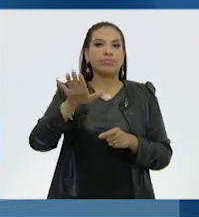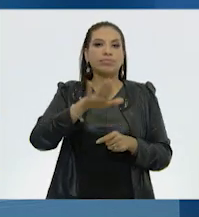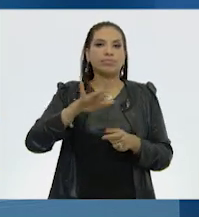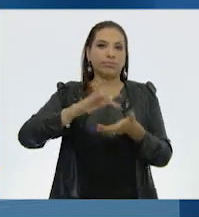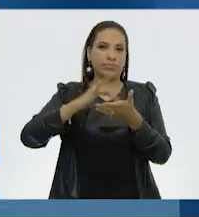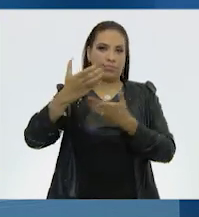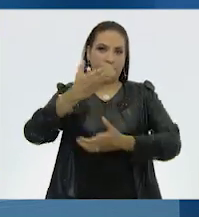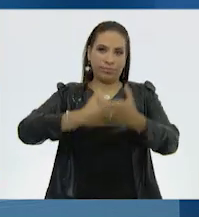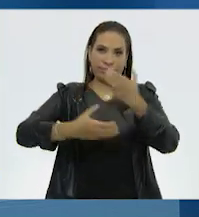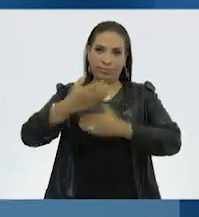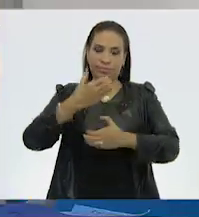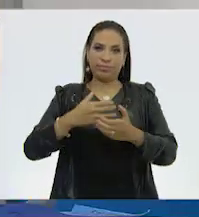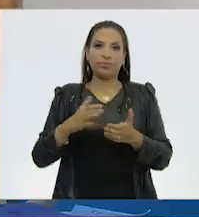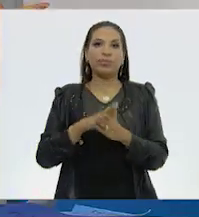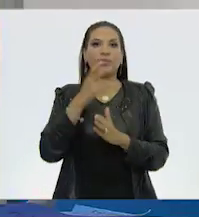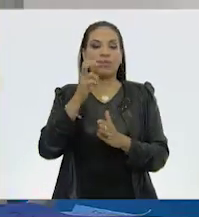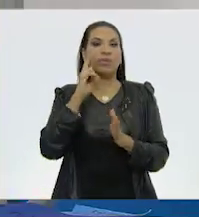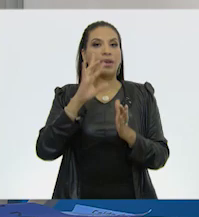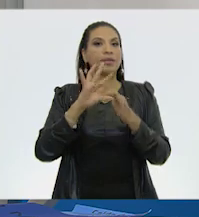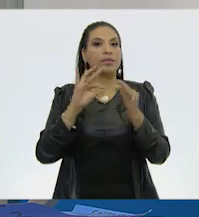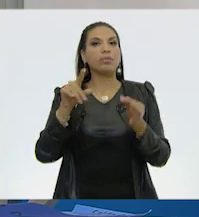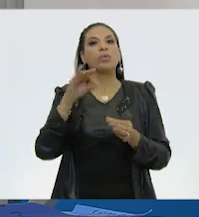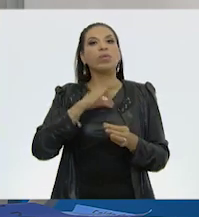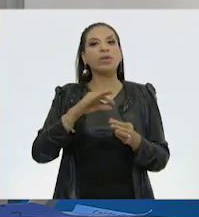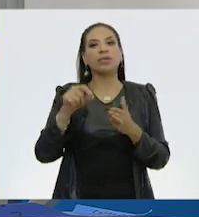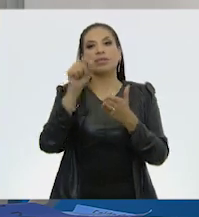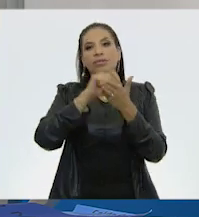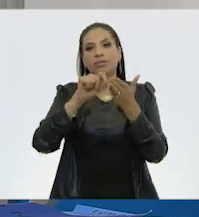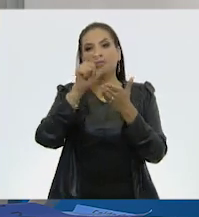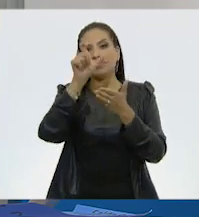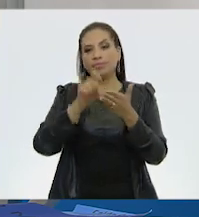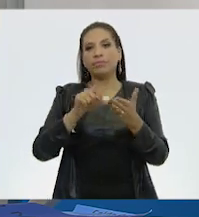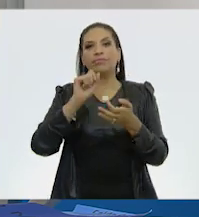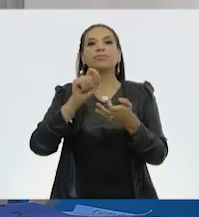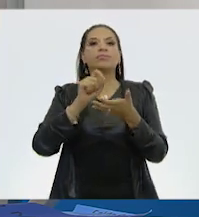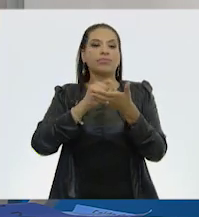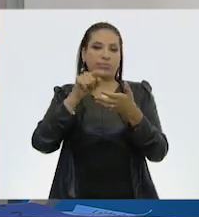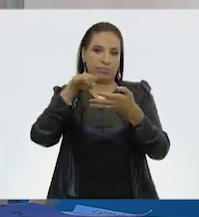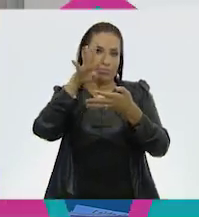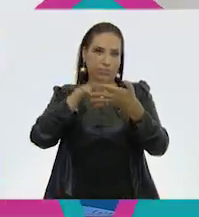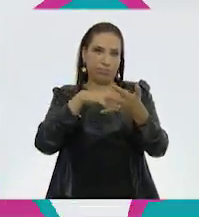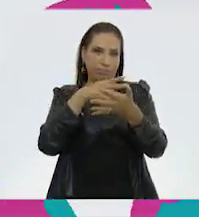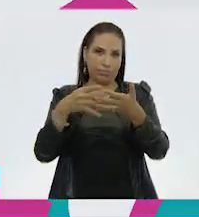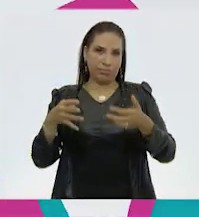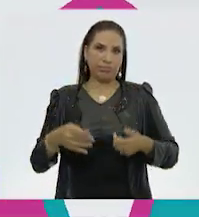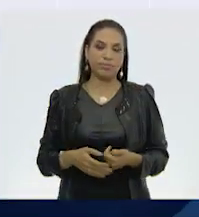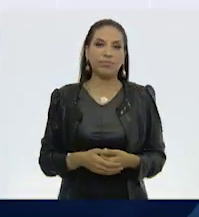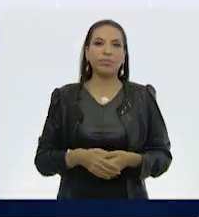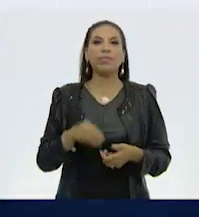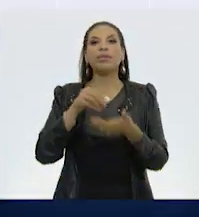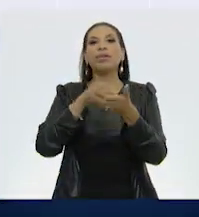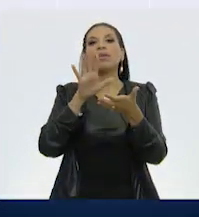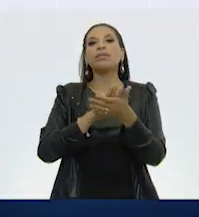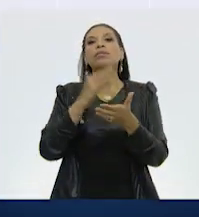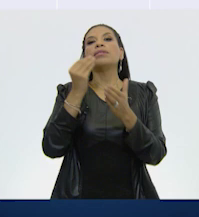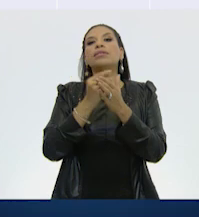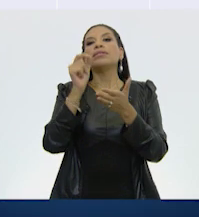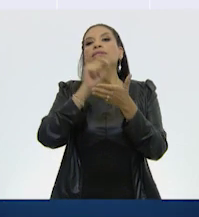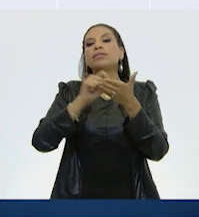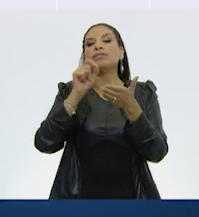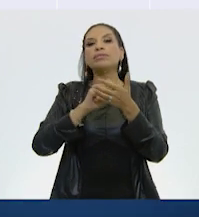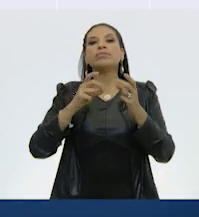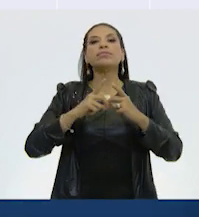gracias al comercio. Ya con esto expuesto, podemos llenar la sección de escritura de nuestro cuadro comparativo. Registren el tipo de